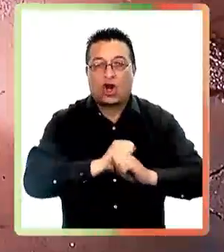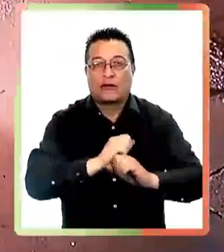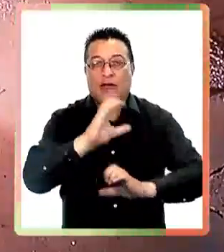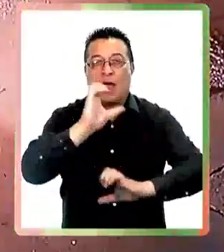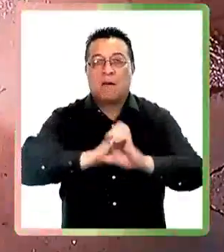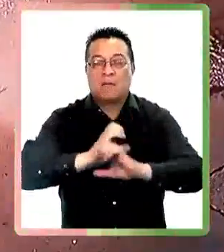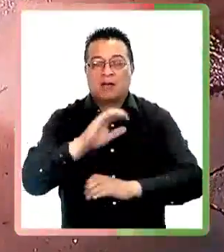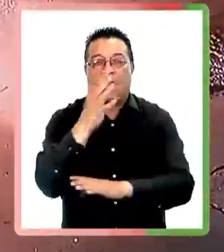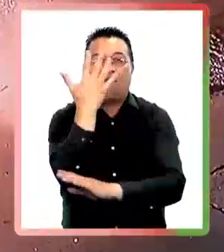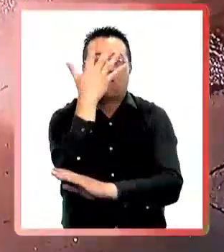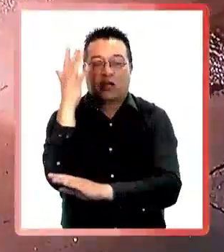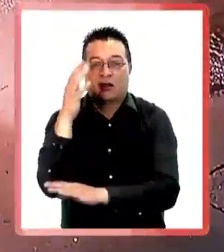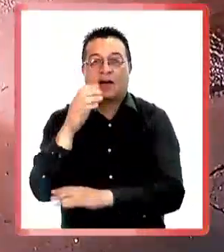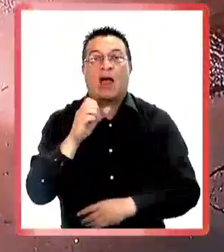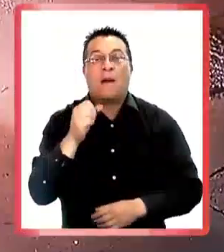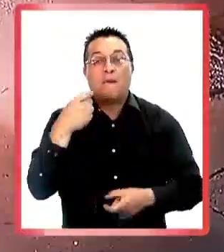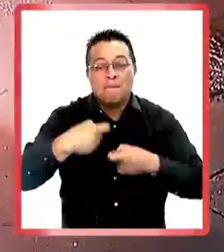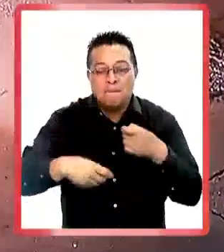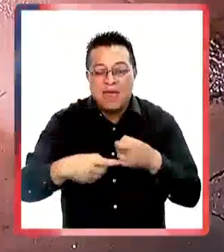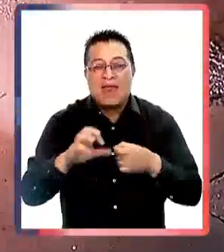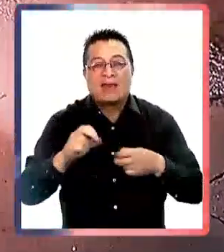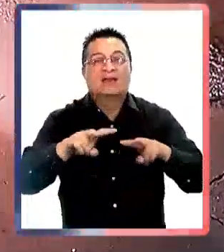forestales empresas de áridos y agricultores